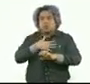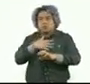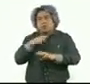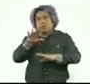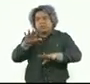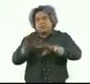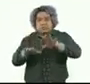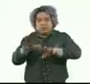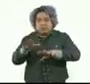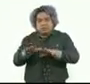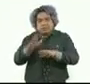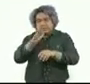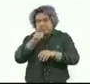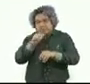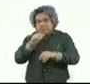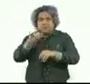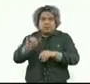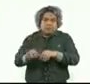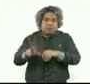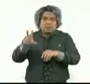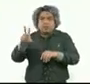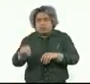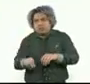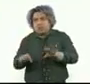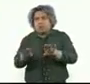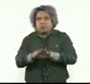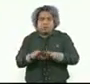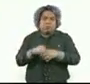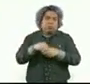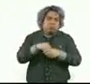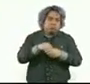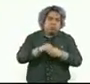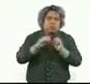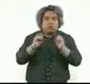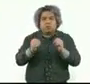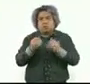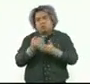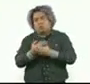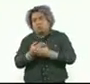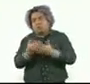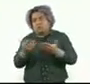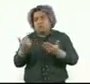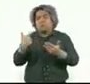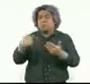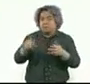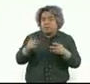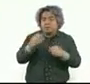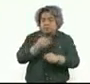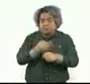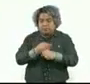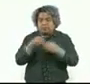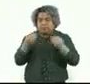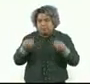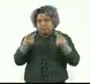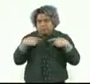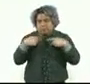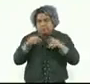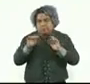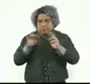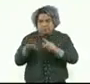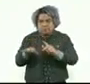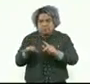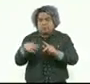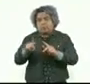que tenemos que ser un poco más estrictos cuando tenemos o aglomeraciones o pocas dosis, pero la verdad es que ha fluido bien. Y por otra parte, también